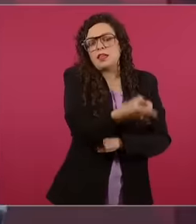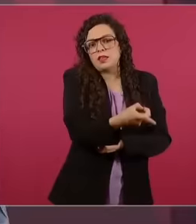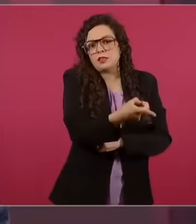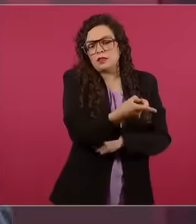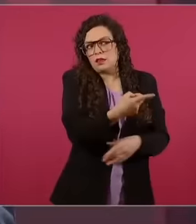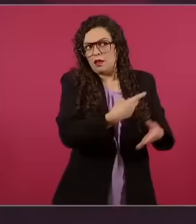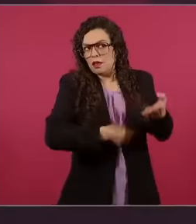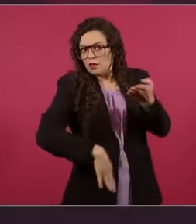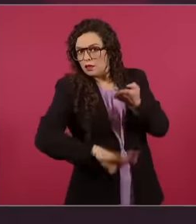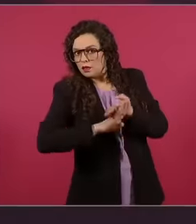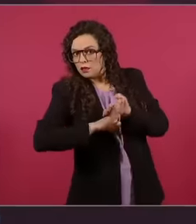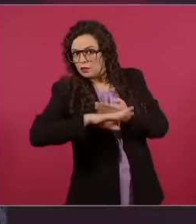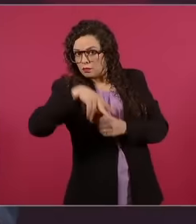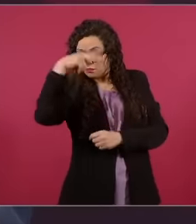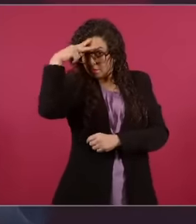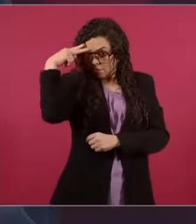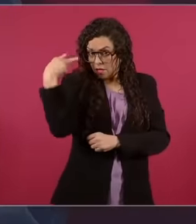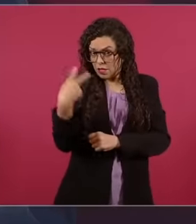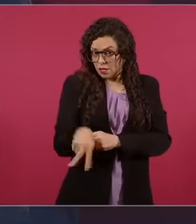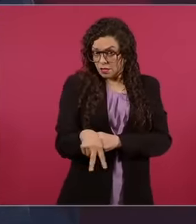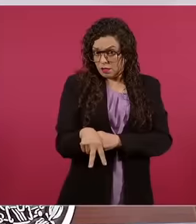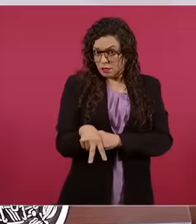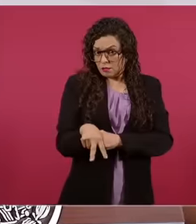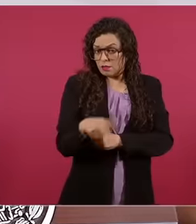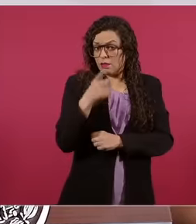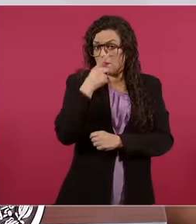venir a decir está mal